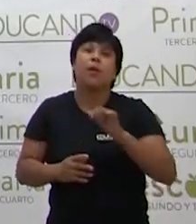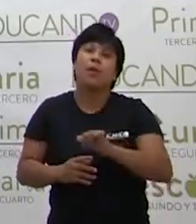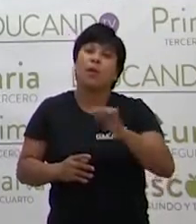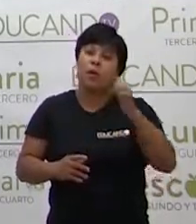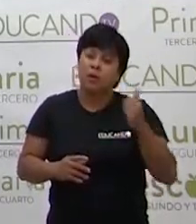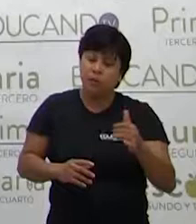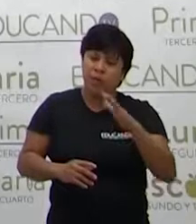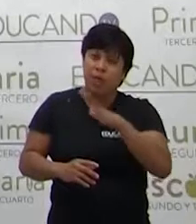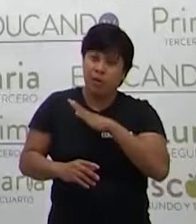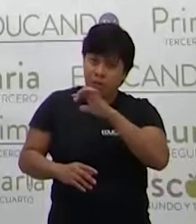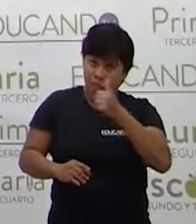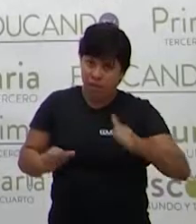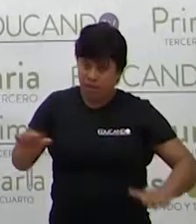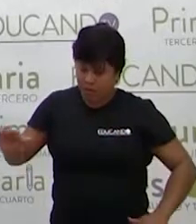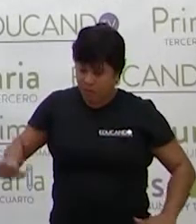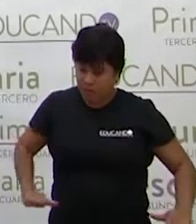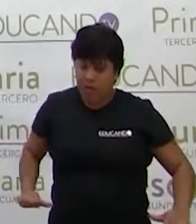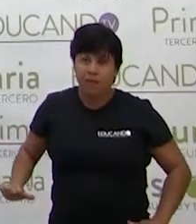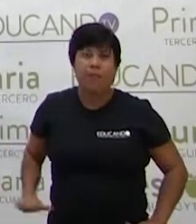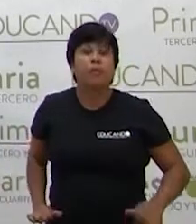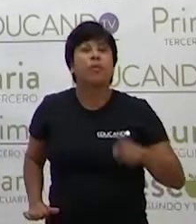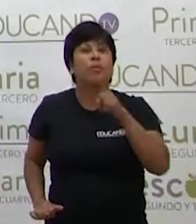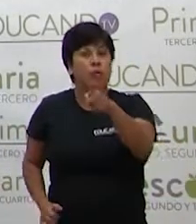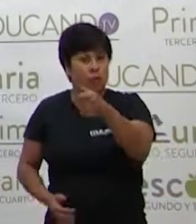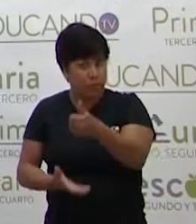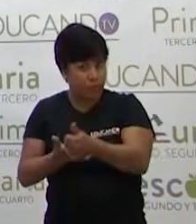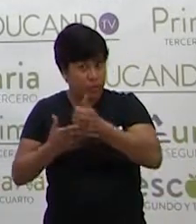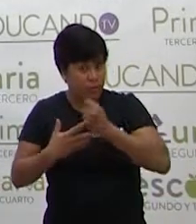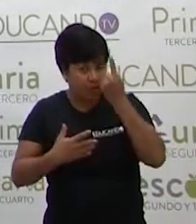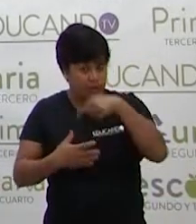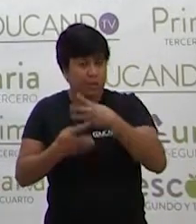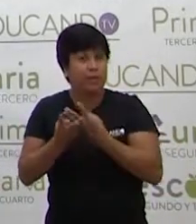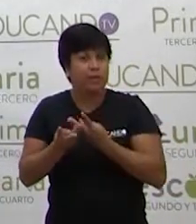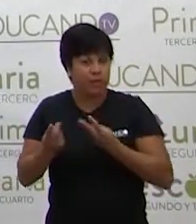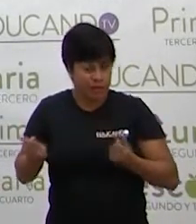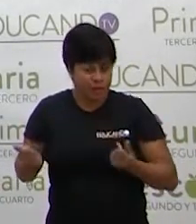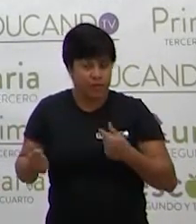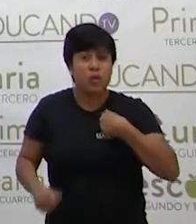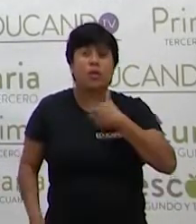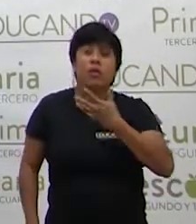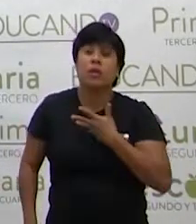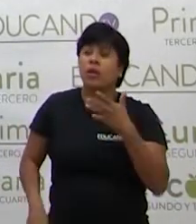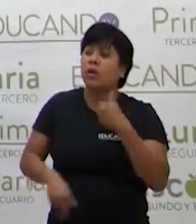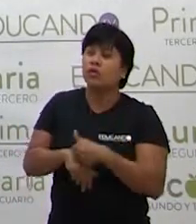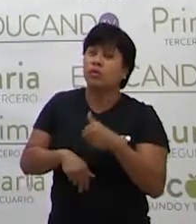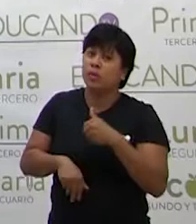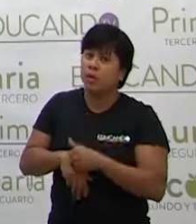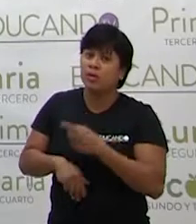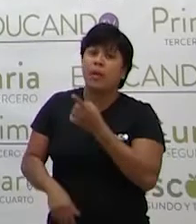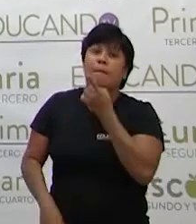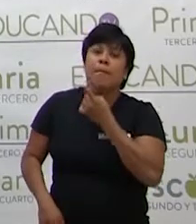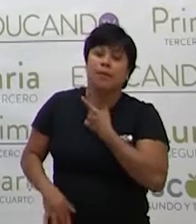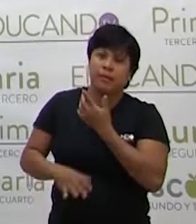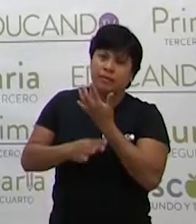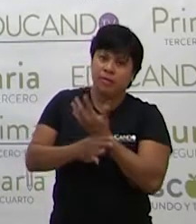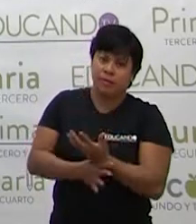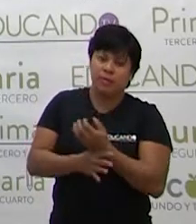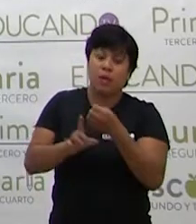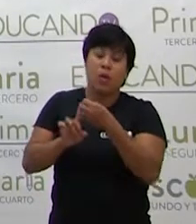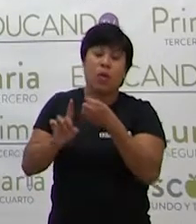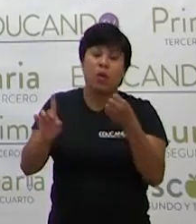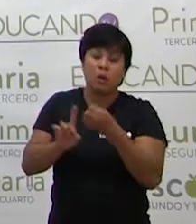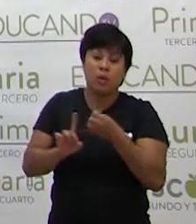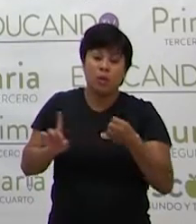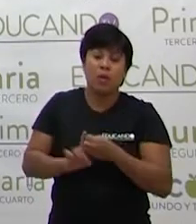otro ejercicio que tú me vas a ayudar a resolver. Tengo estos números y me dicen, ordena